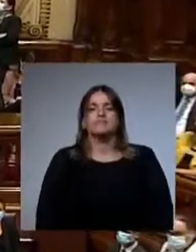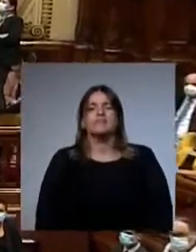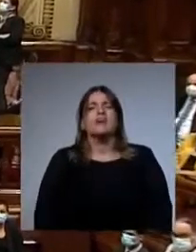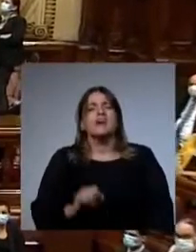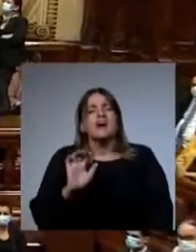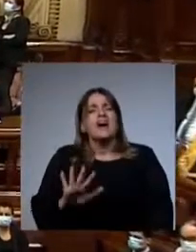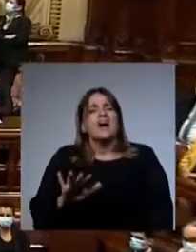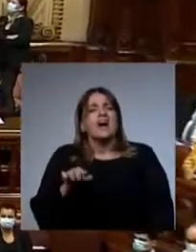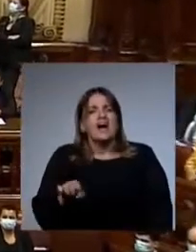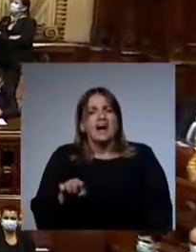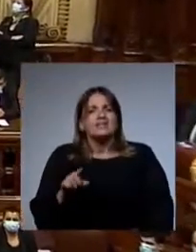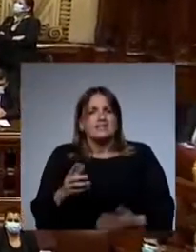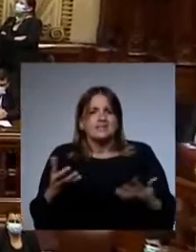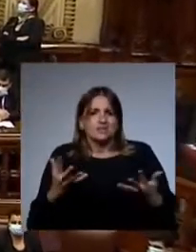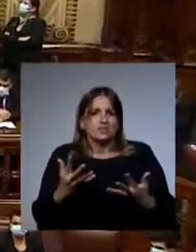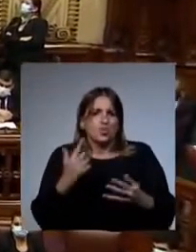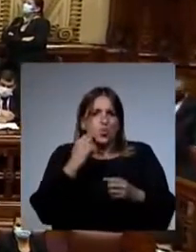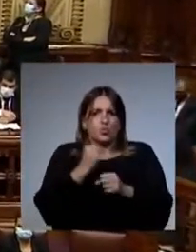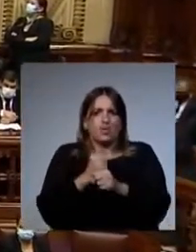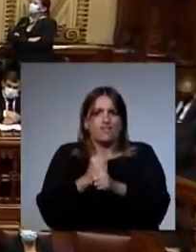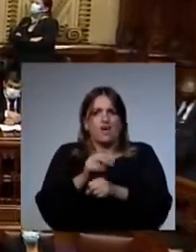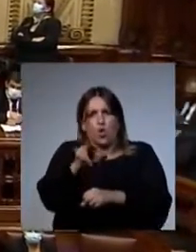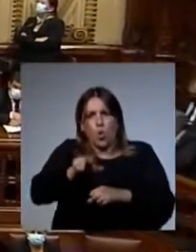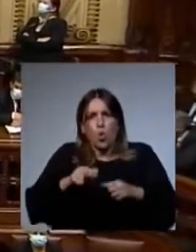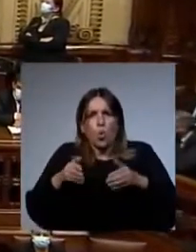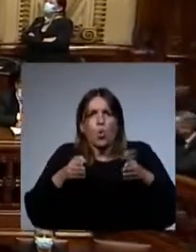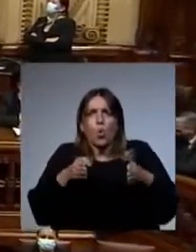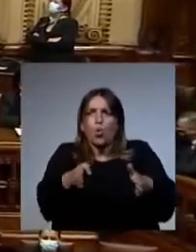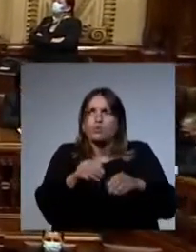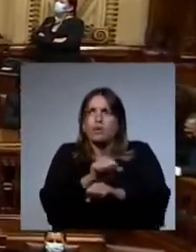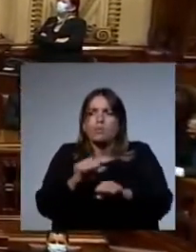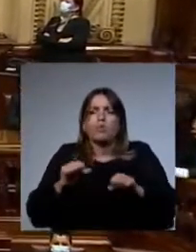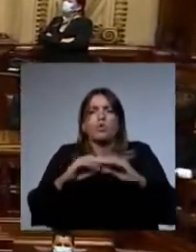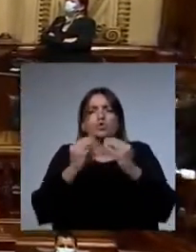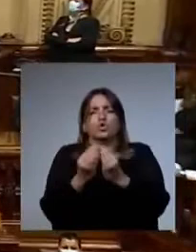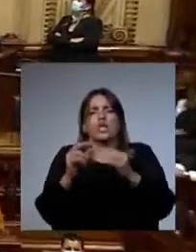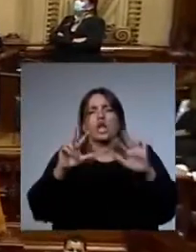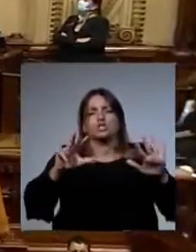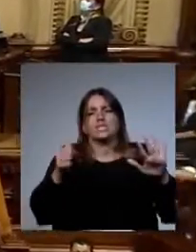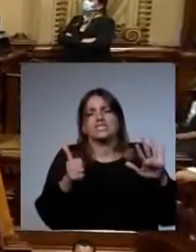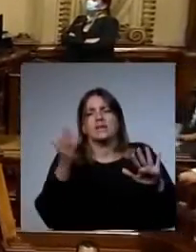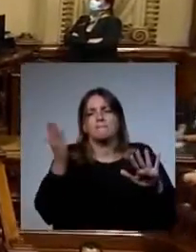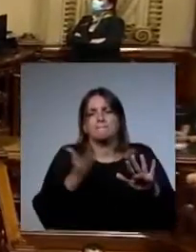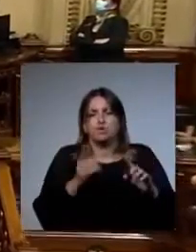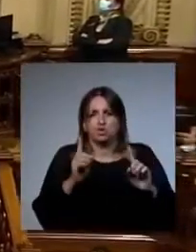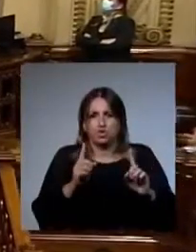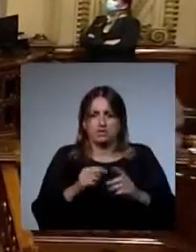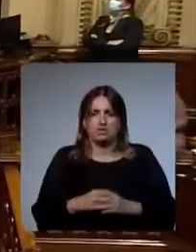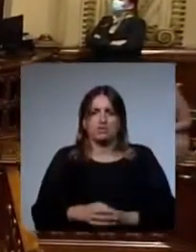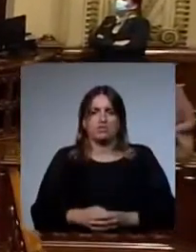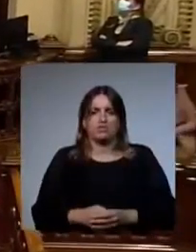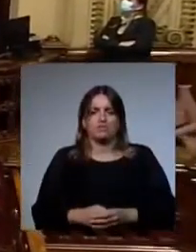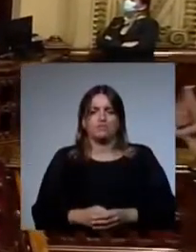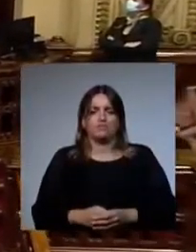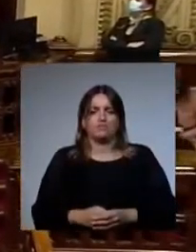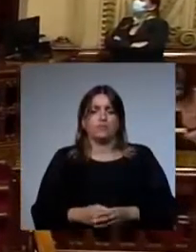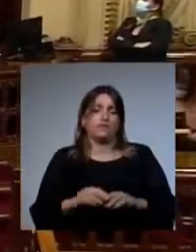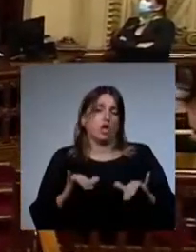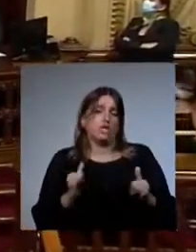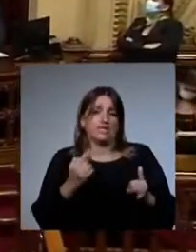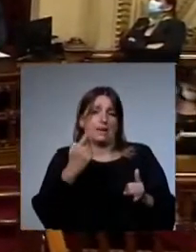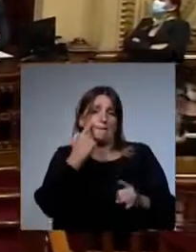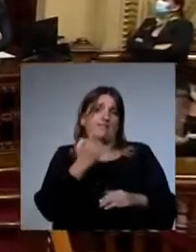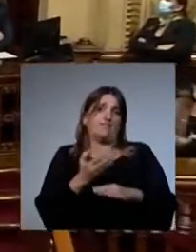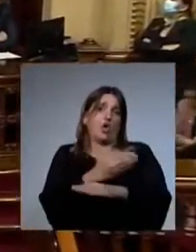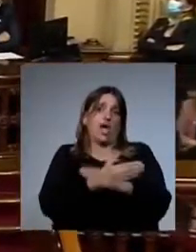En lo que hace a obras viales, se pudo ejecutar el 86% de lo que estaba